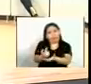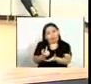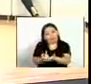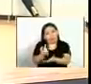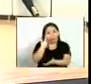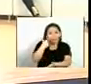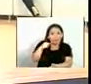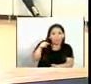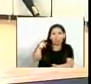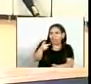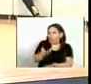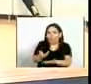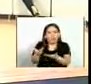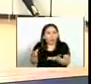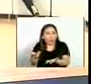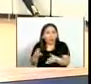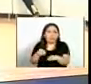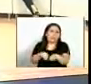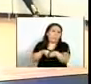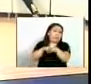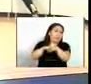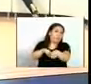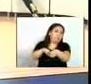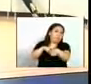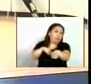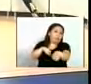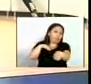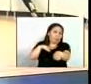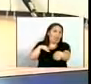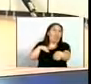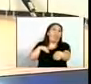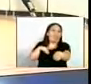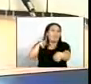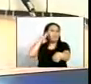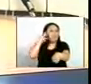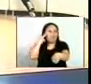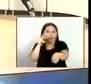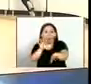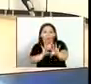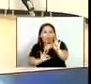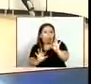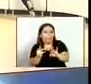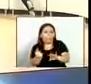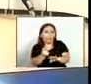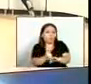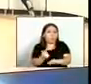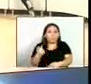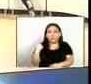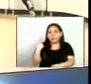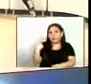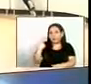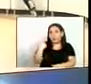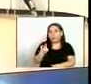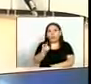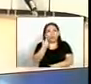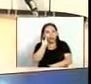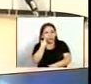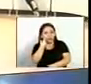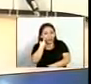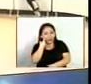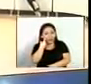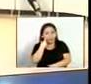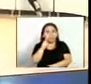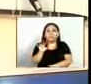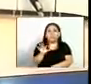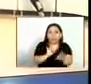salen a hacer diligencias tráfico pesadísimo esto nos indica que mucha gente no está acatando las recomendaciones de cuidarse también mucha